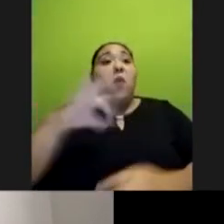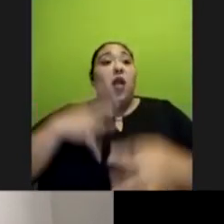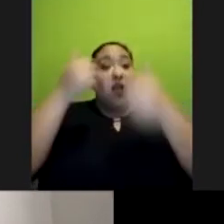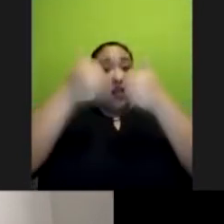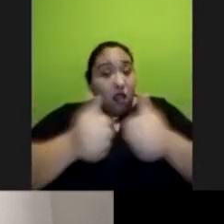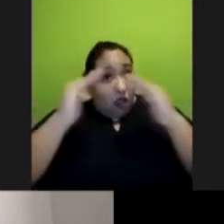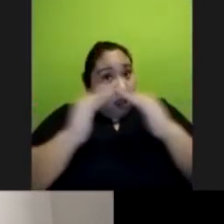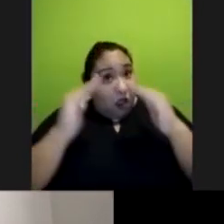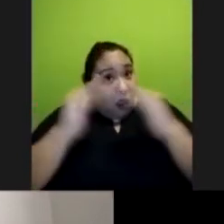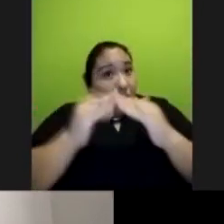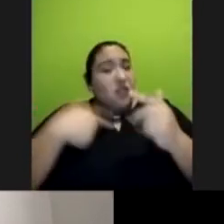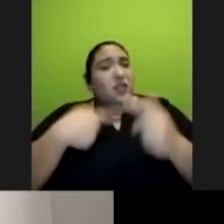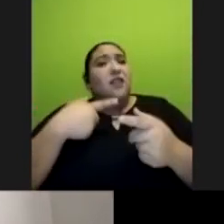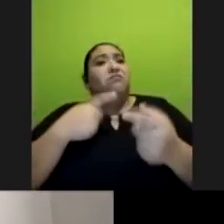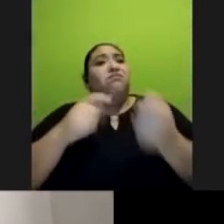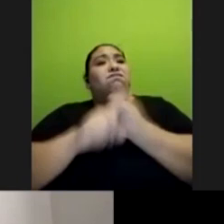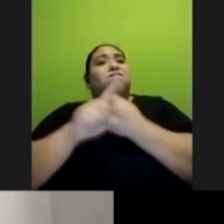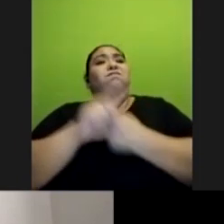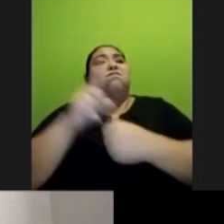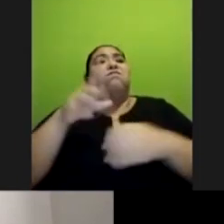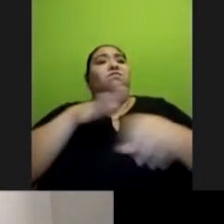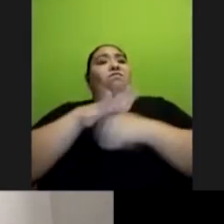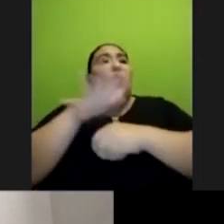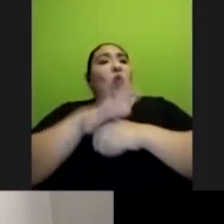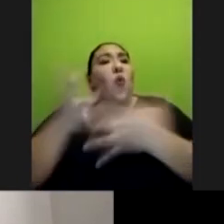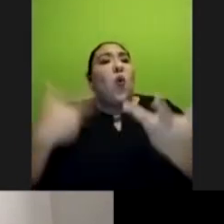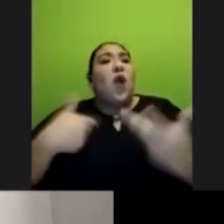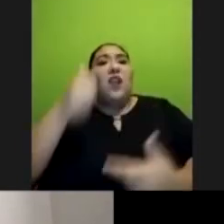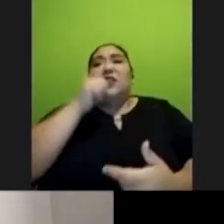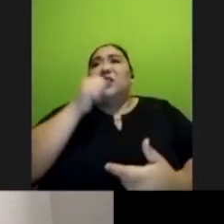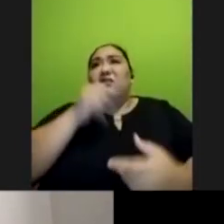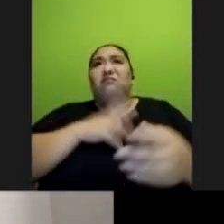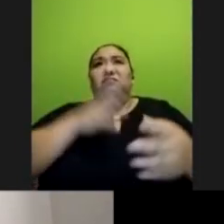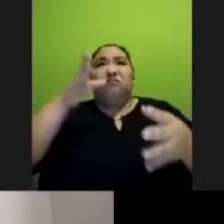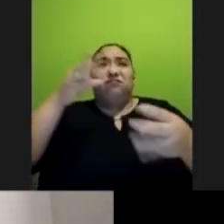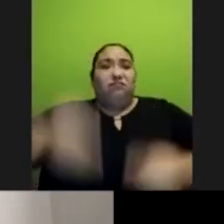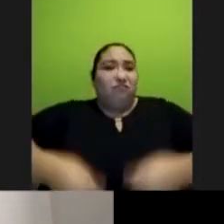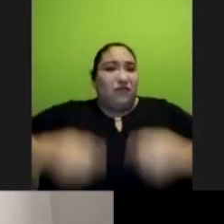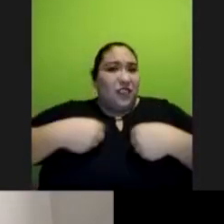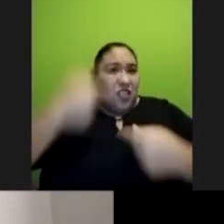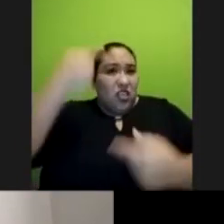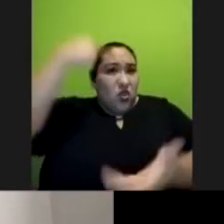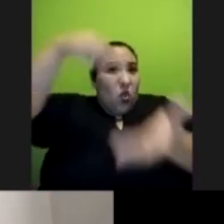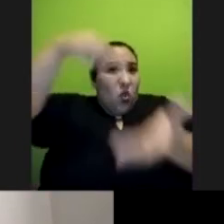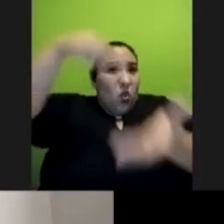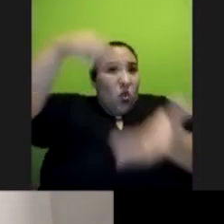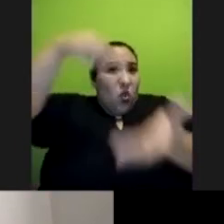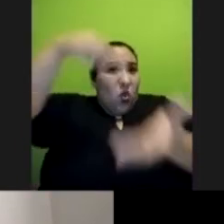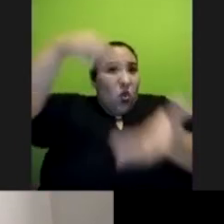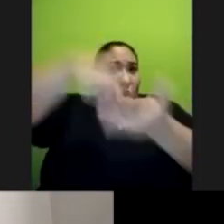viviendo? Bueno, por supuesto, pues el mayor tiempo de convivencia, lo cual eso, pues, genera tensiones y conflictos,